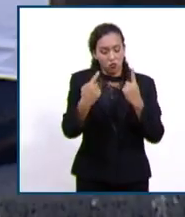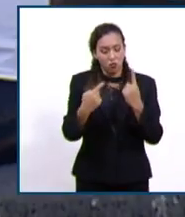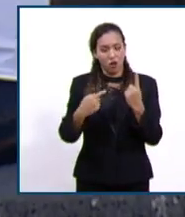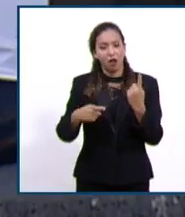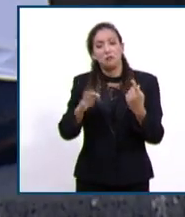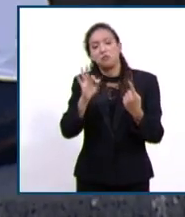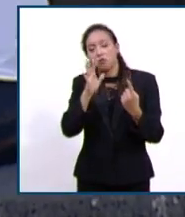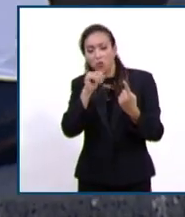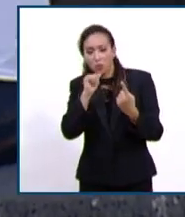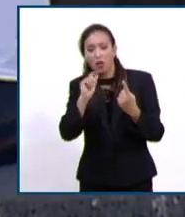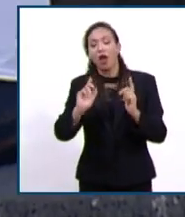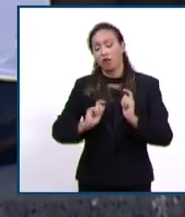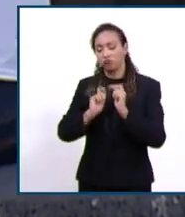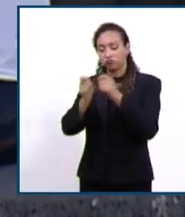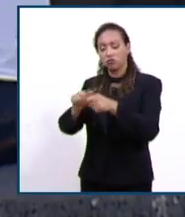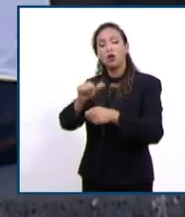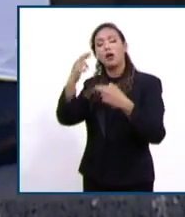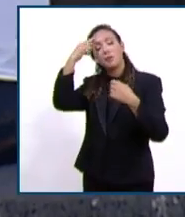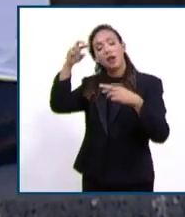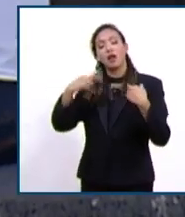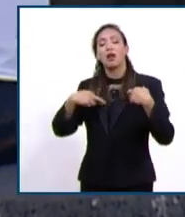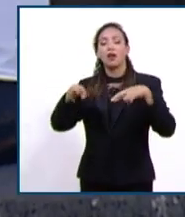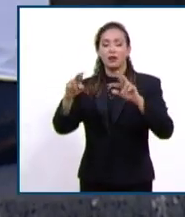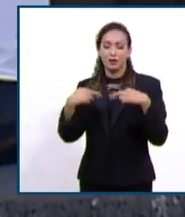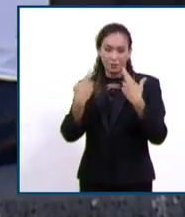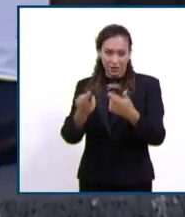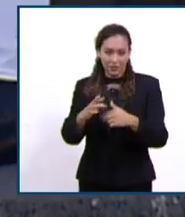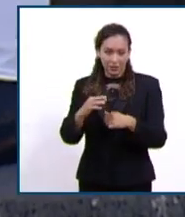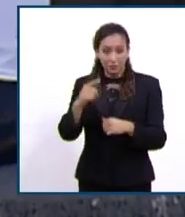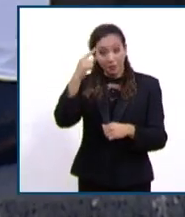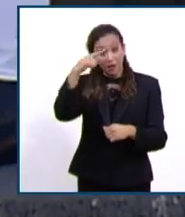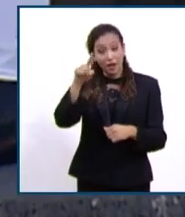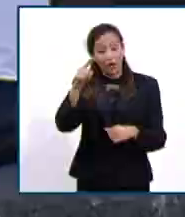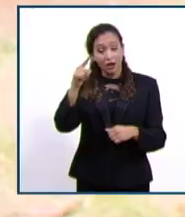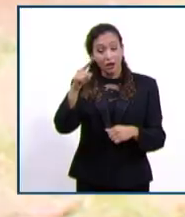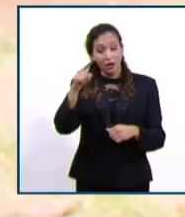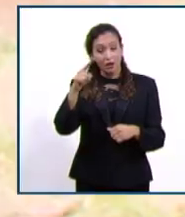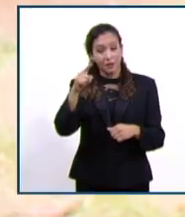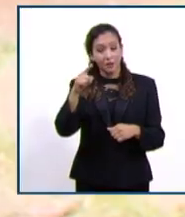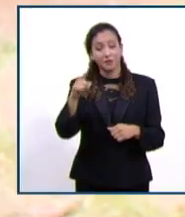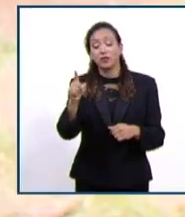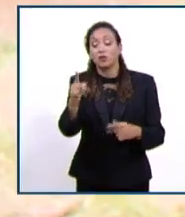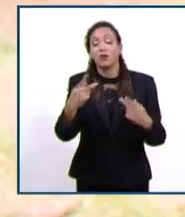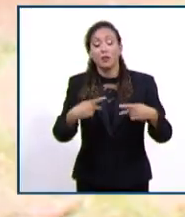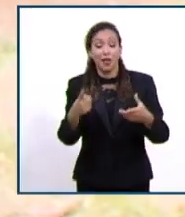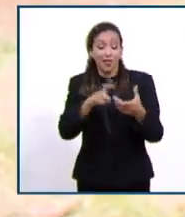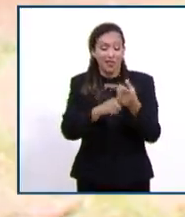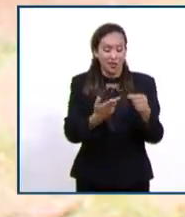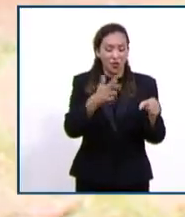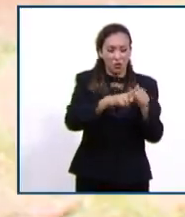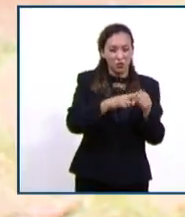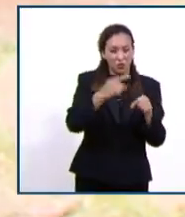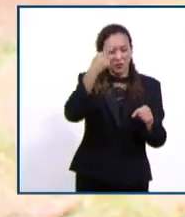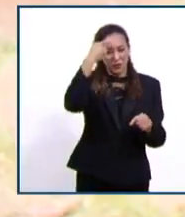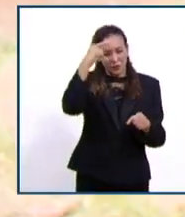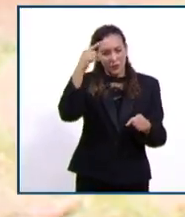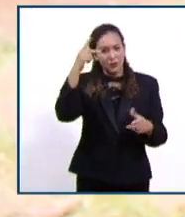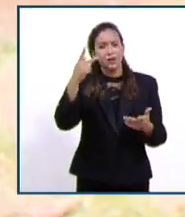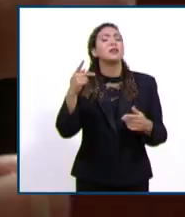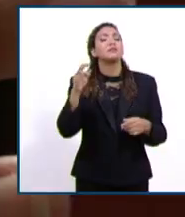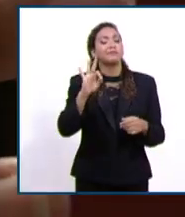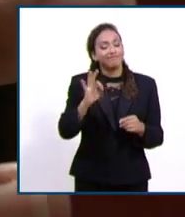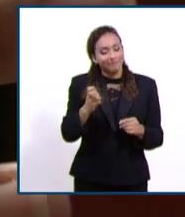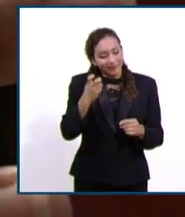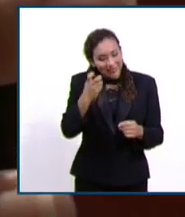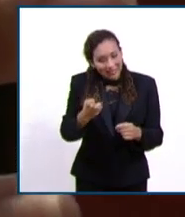cuenta. Precisó que el internamiento de mujeres en instituciones psiquiátricas sin su consentimiento puede involucrar ataques a la